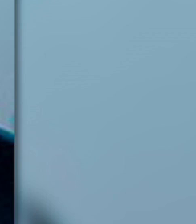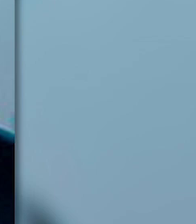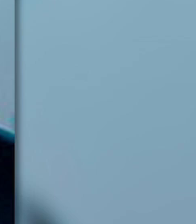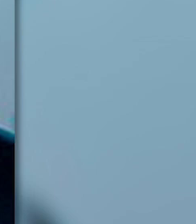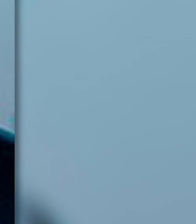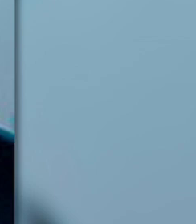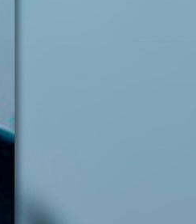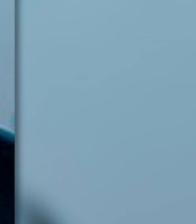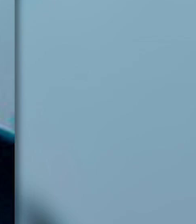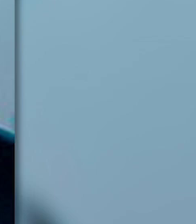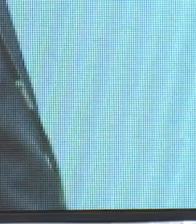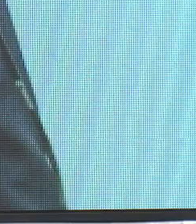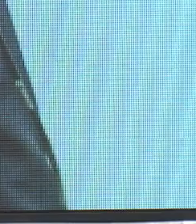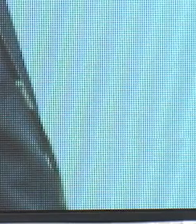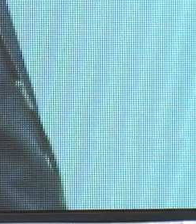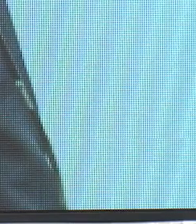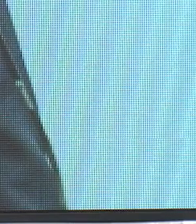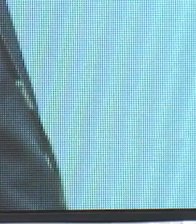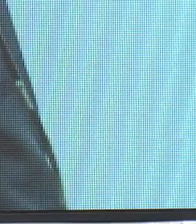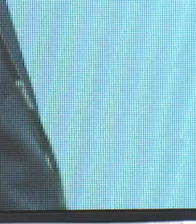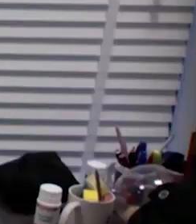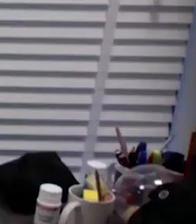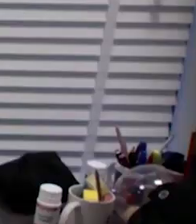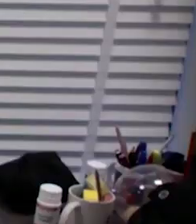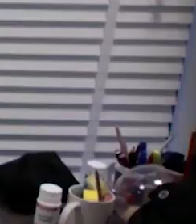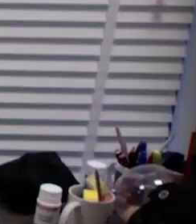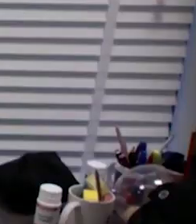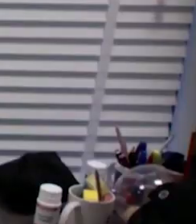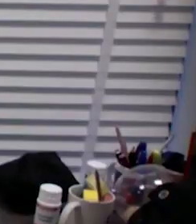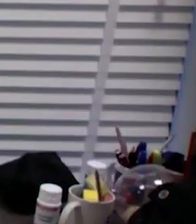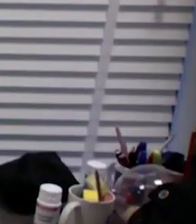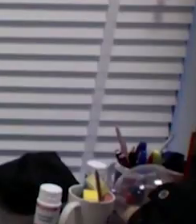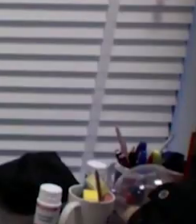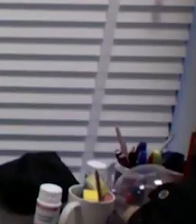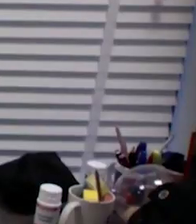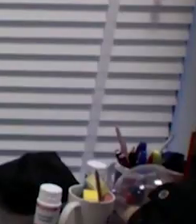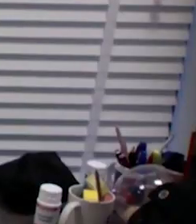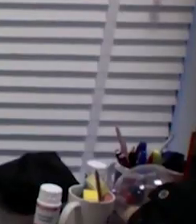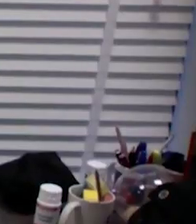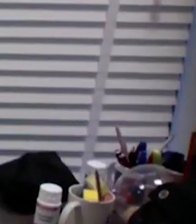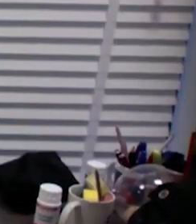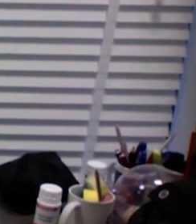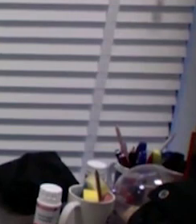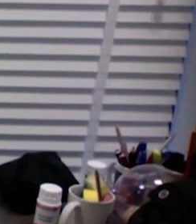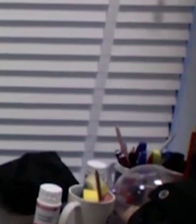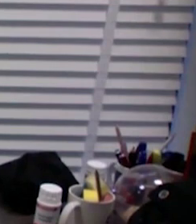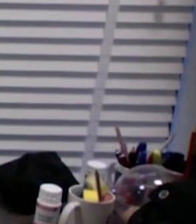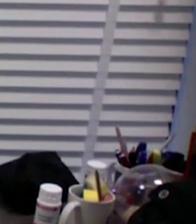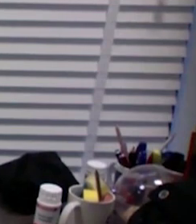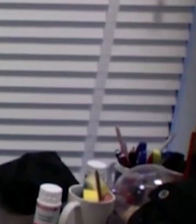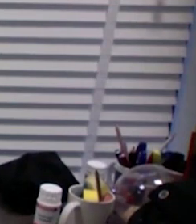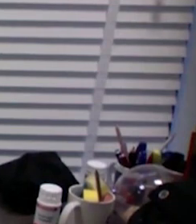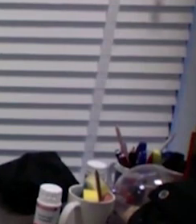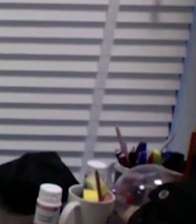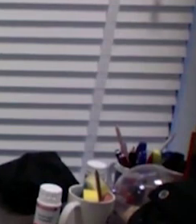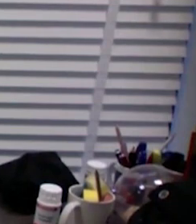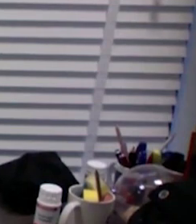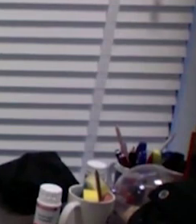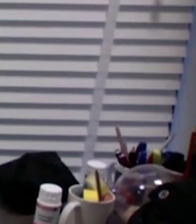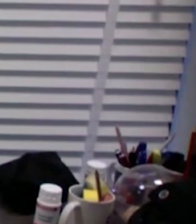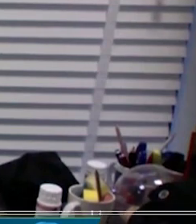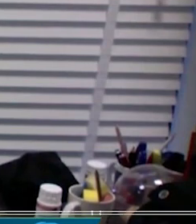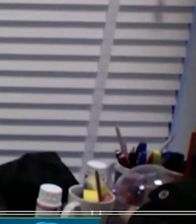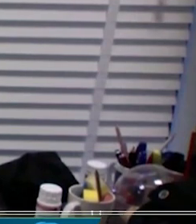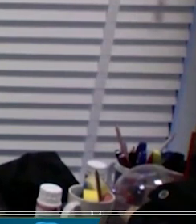en el número de gracia da mente no y me gustaría no tener que recordar esto no el número de muertos por